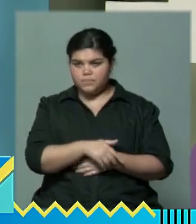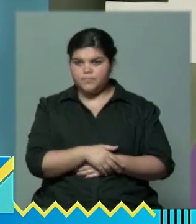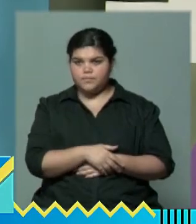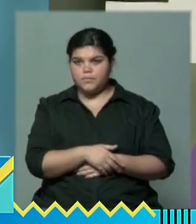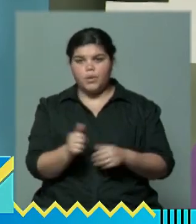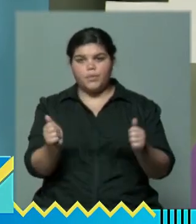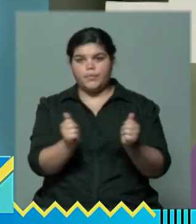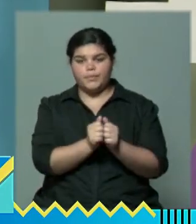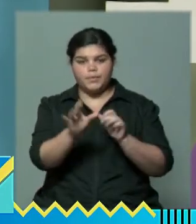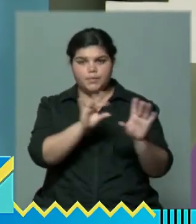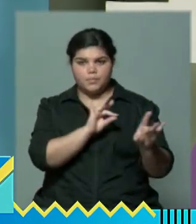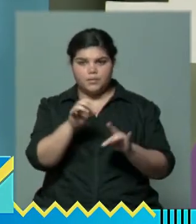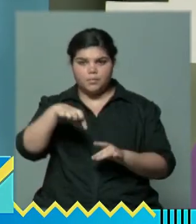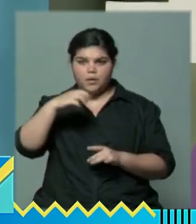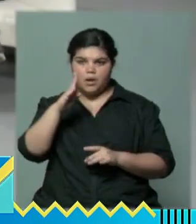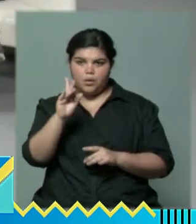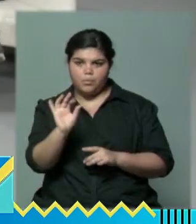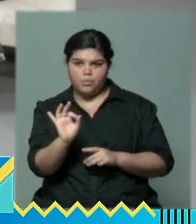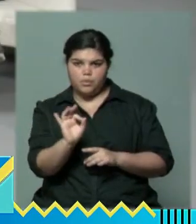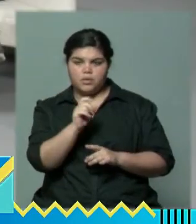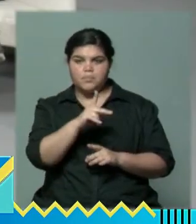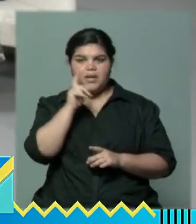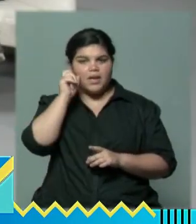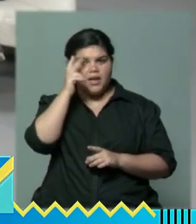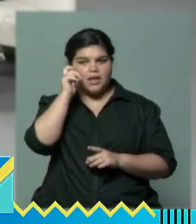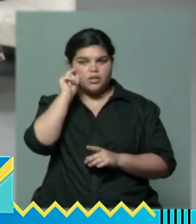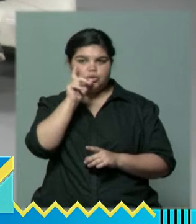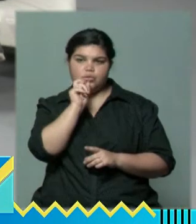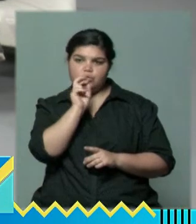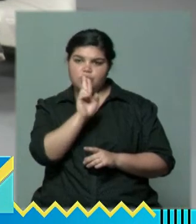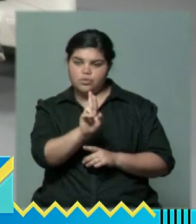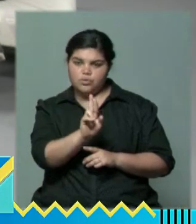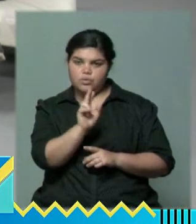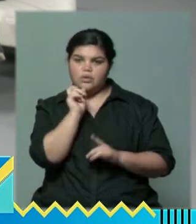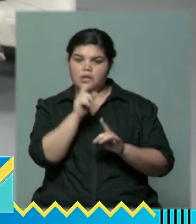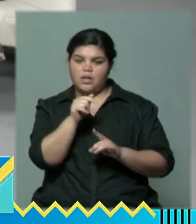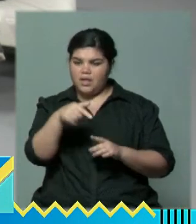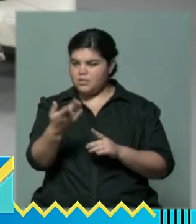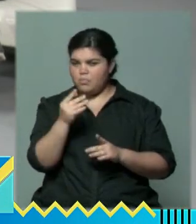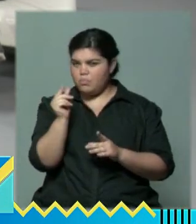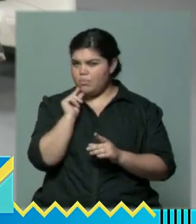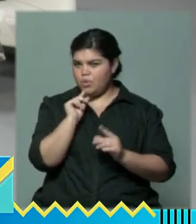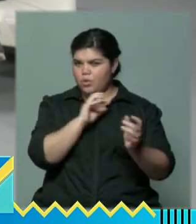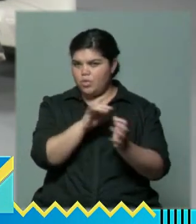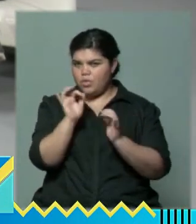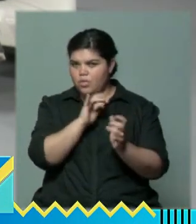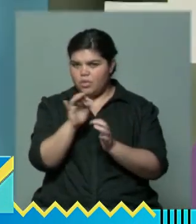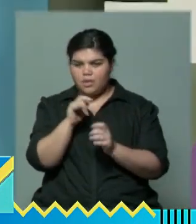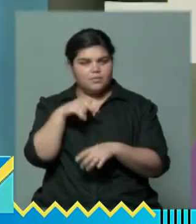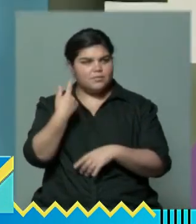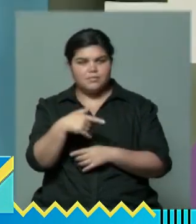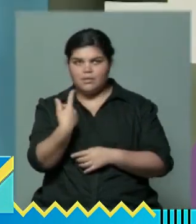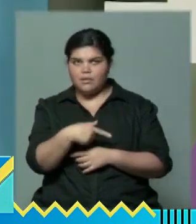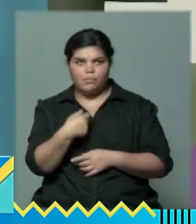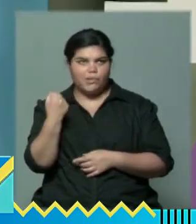a nuestros invitados estamos con Pablo Priore y también Héctor Fresina. Y recién justamente se daba un debate acá afuera, siempre decimos que por ahí